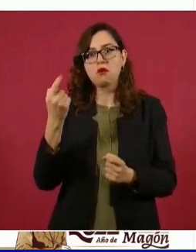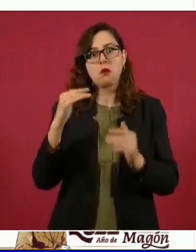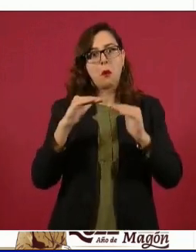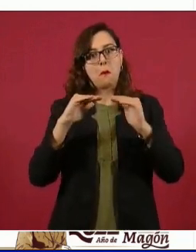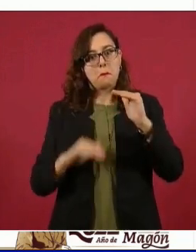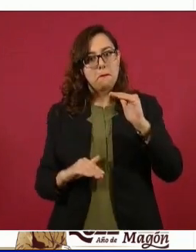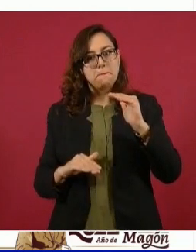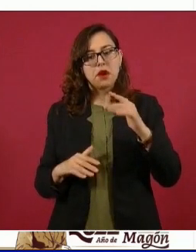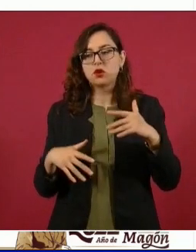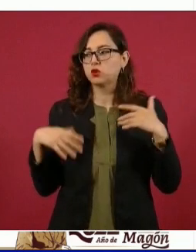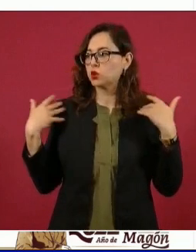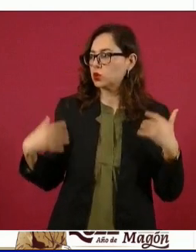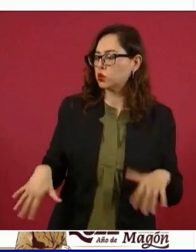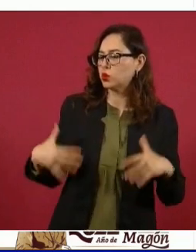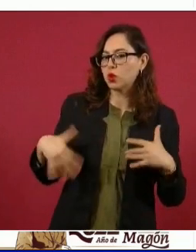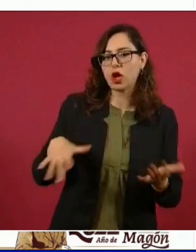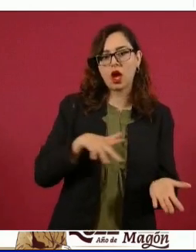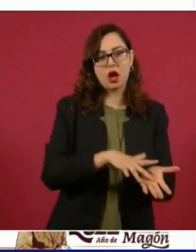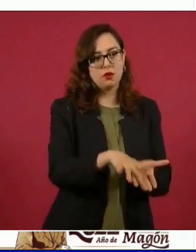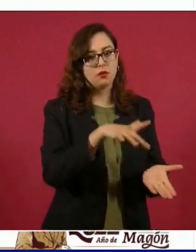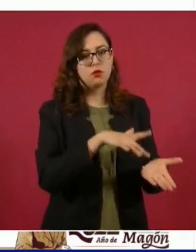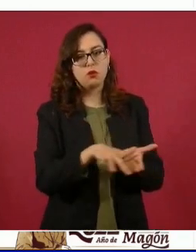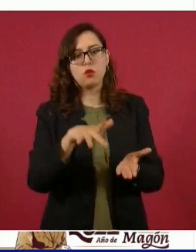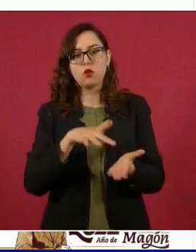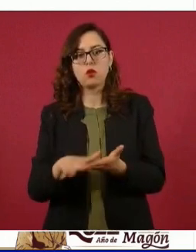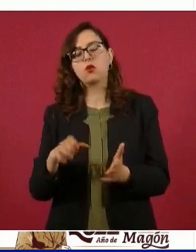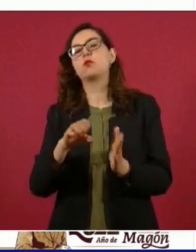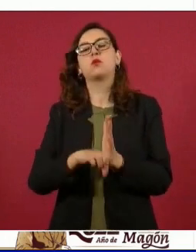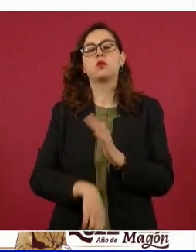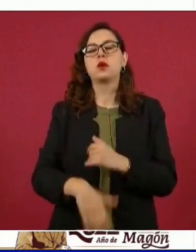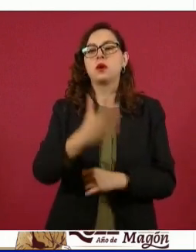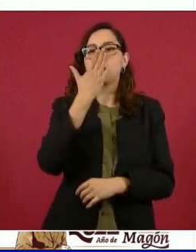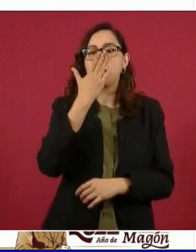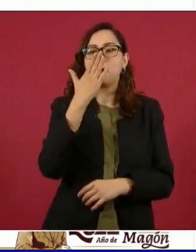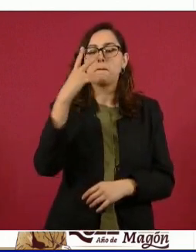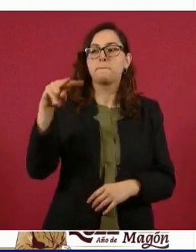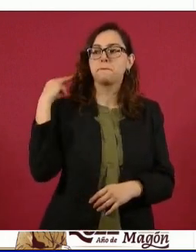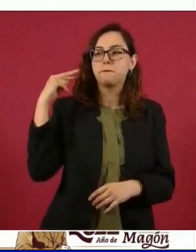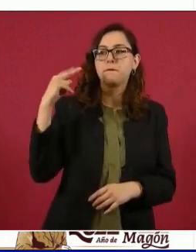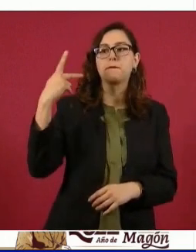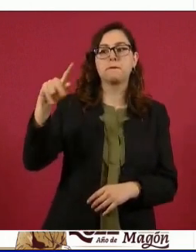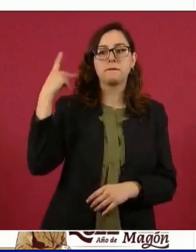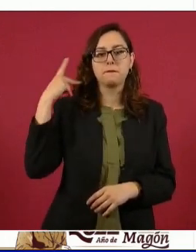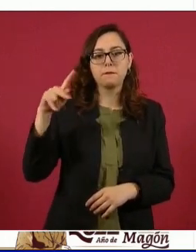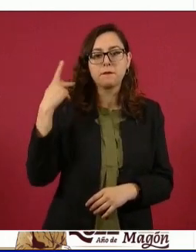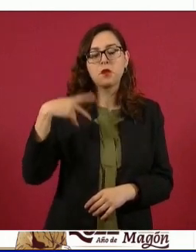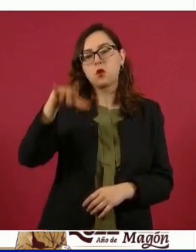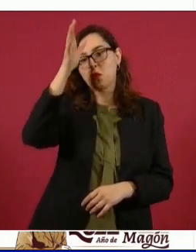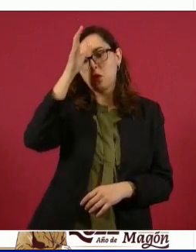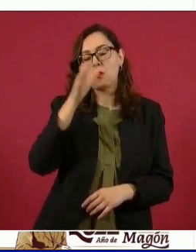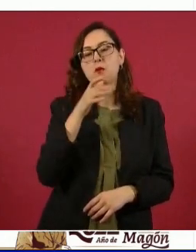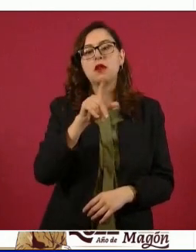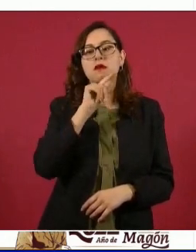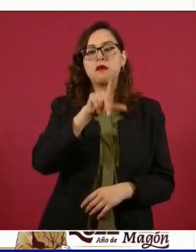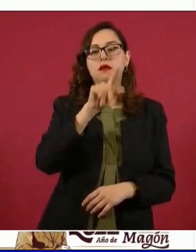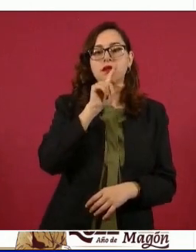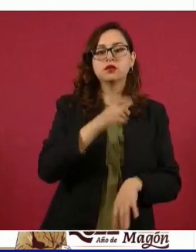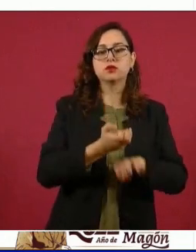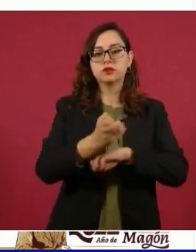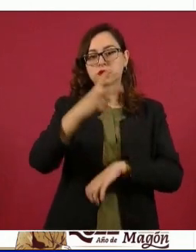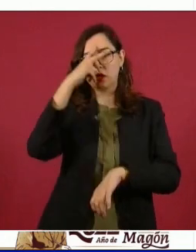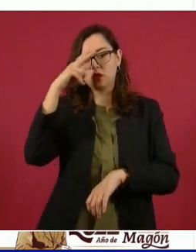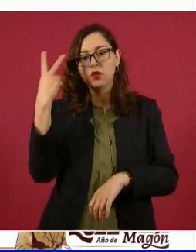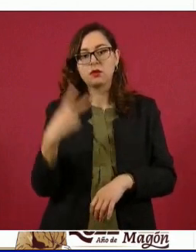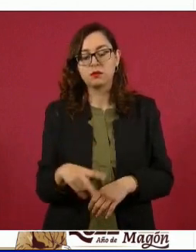el tanque estacionario, en el gas LP, en Sonora, en Veracruz, en Puebla, en Coahuila, en Jalisco, en el Estado de México.